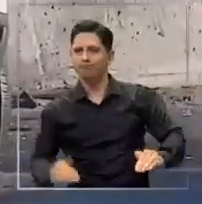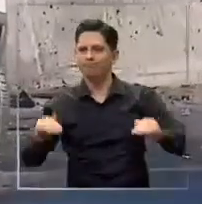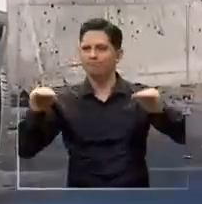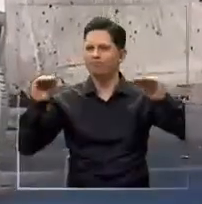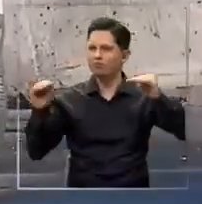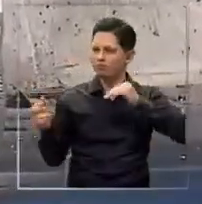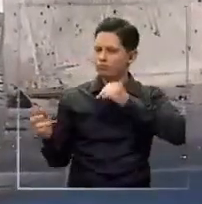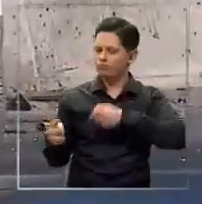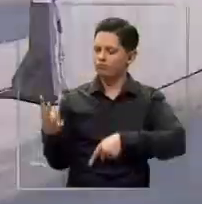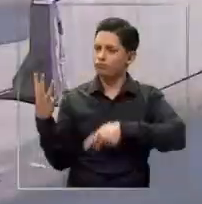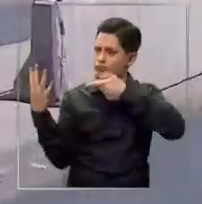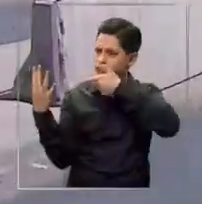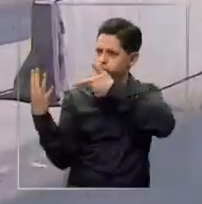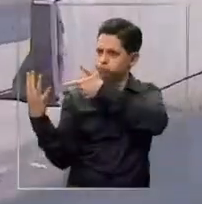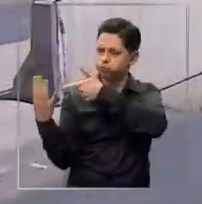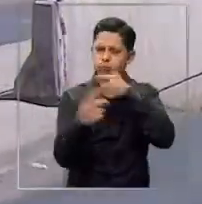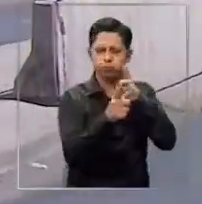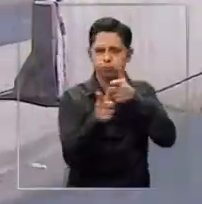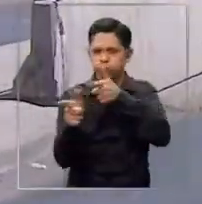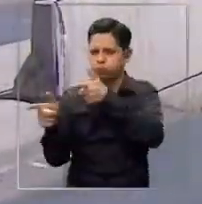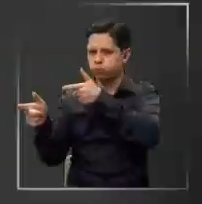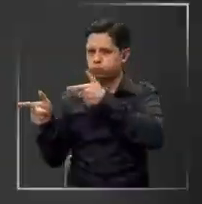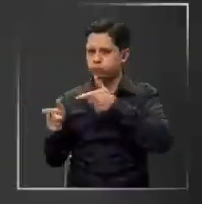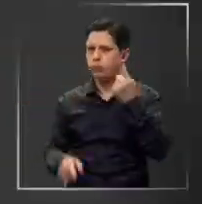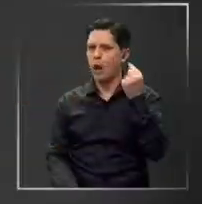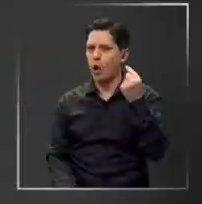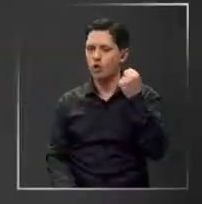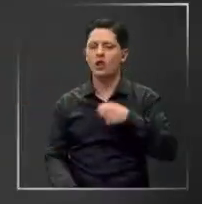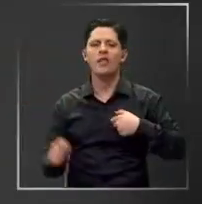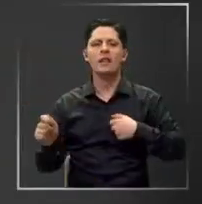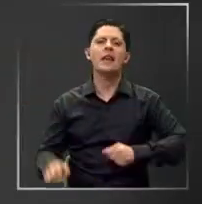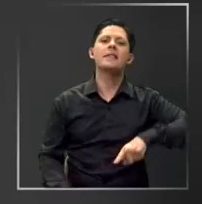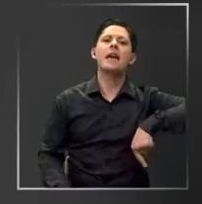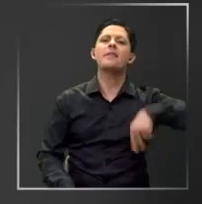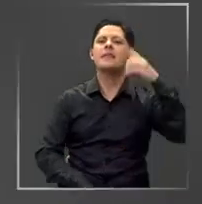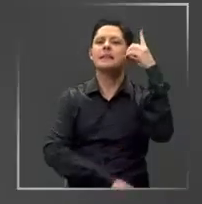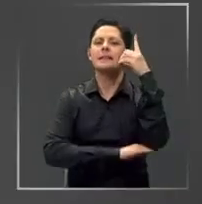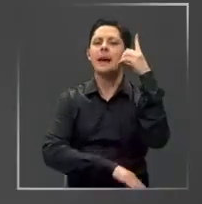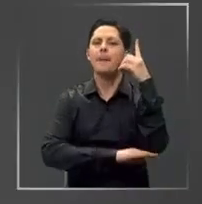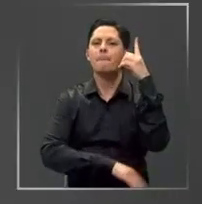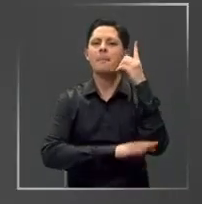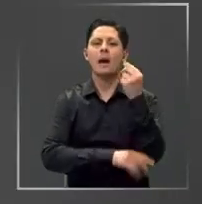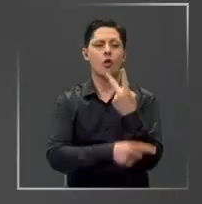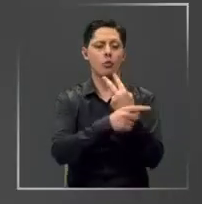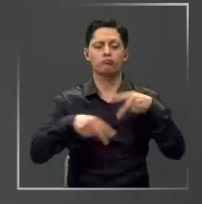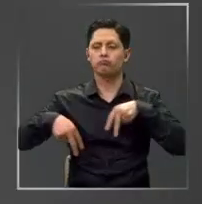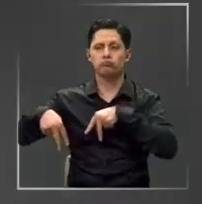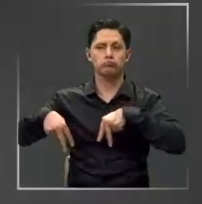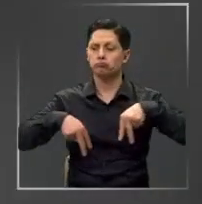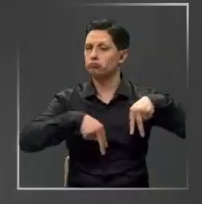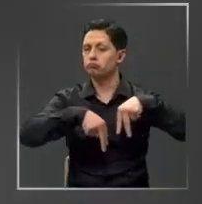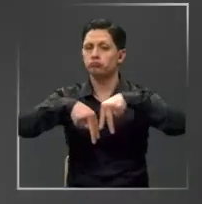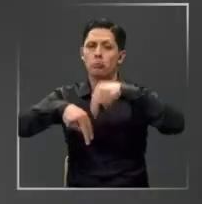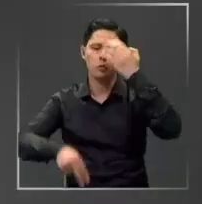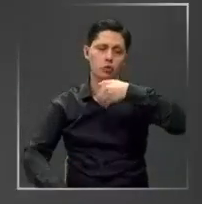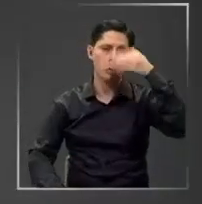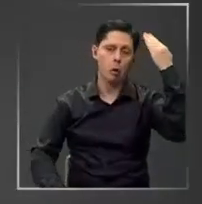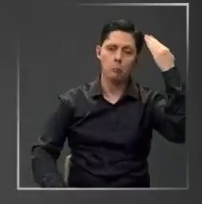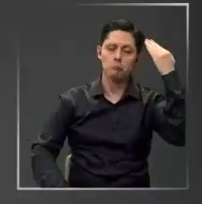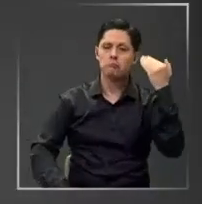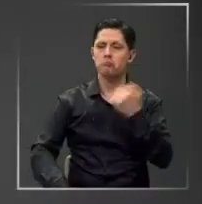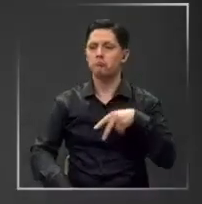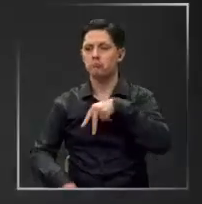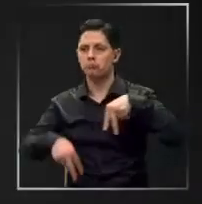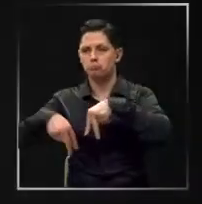acribillados la madrugada del pasado 11 de diciembre eran dos profesionales y dos estudiantes que iban camino a sus casas después de un evento